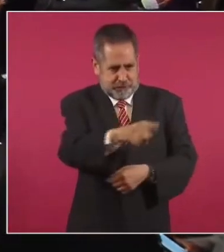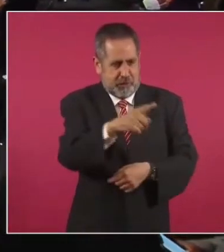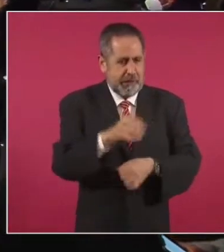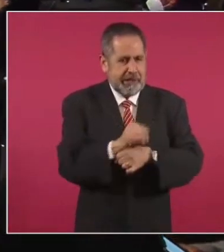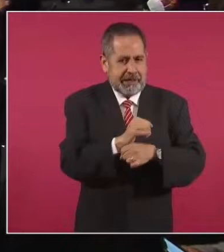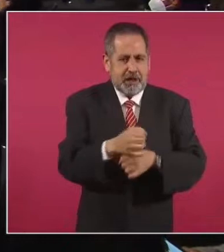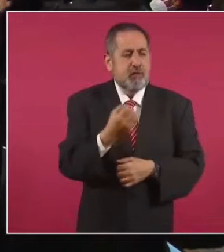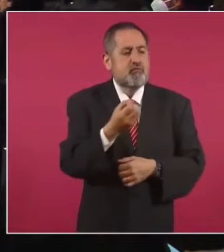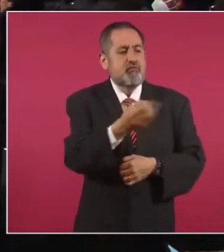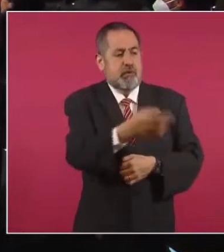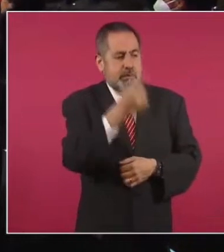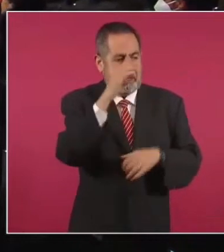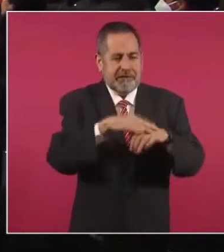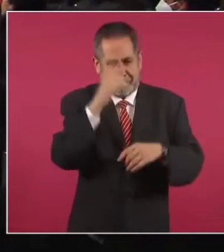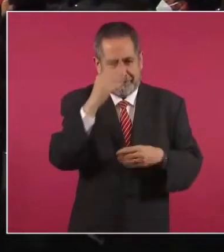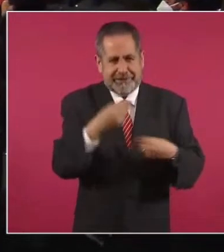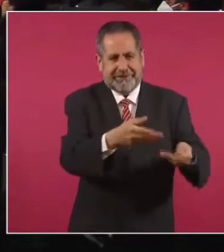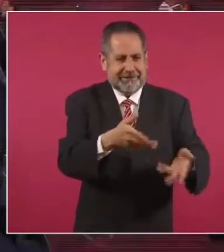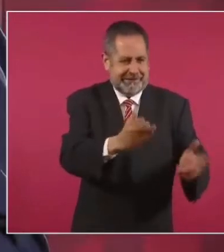Se las facilito.